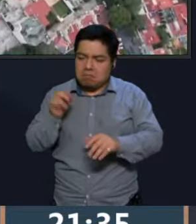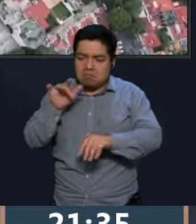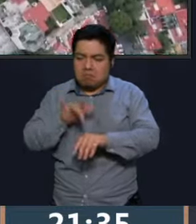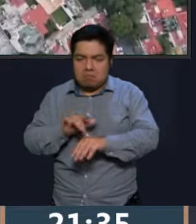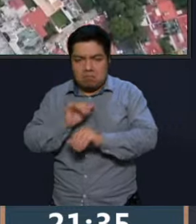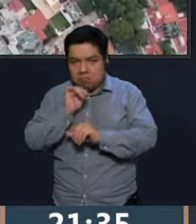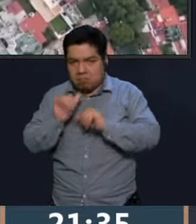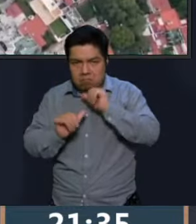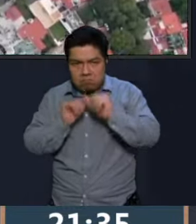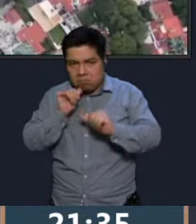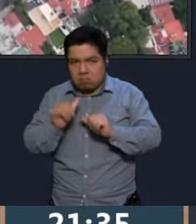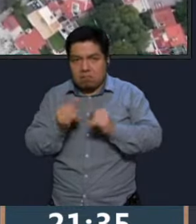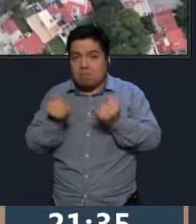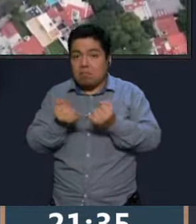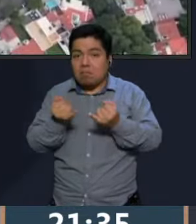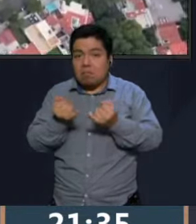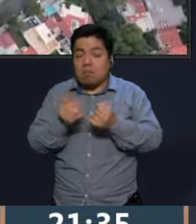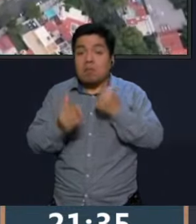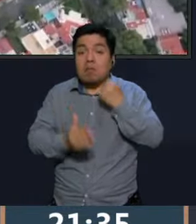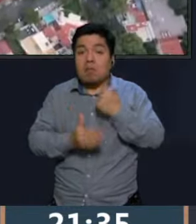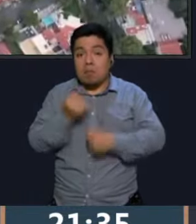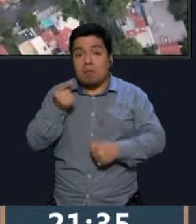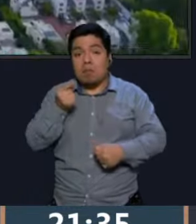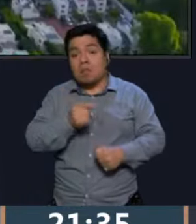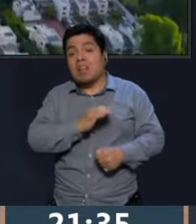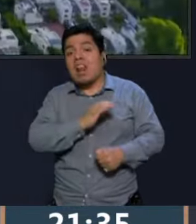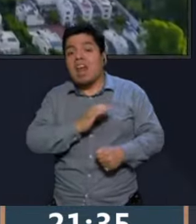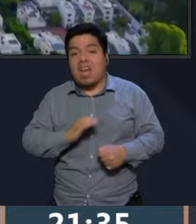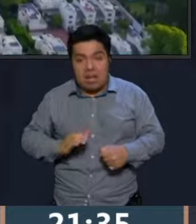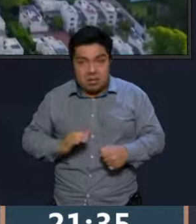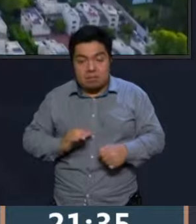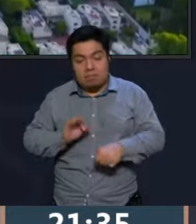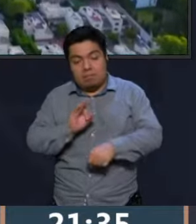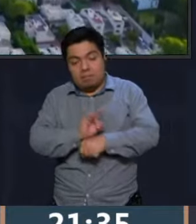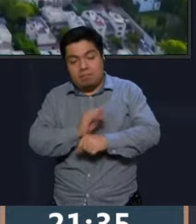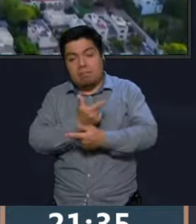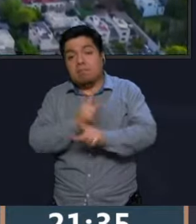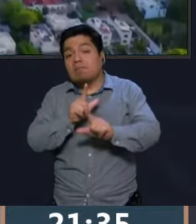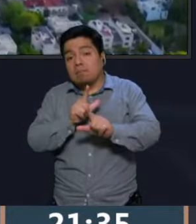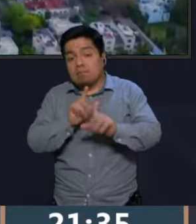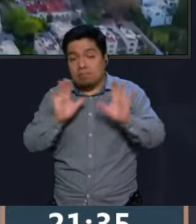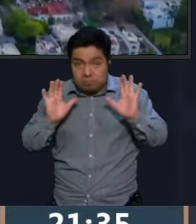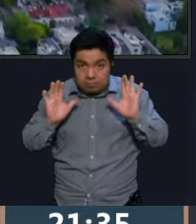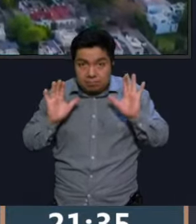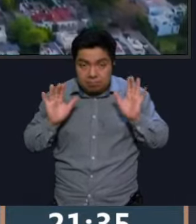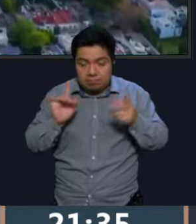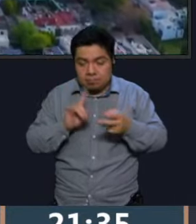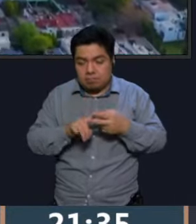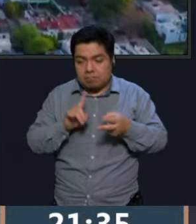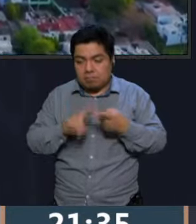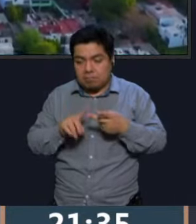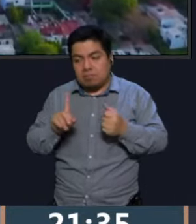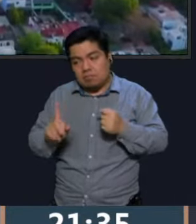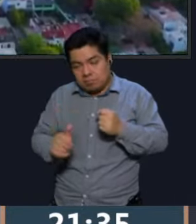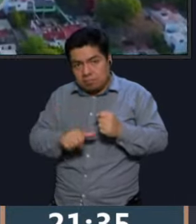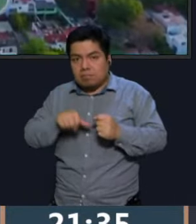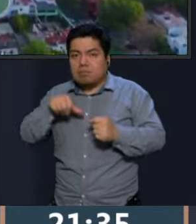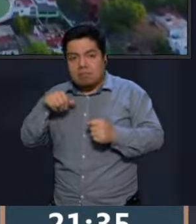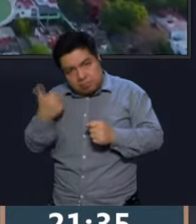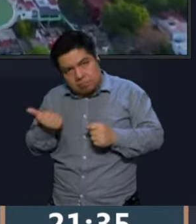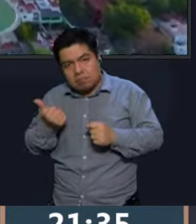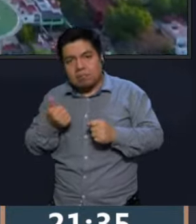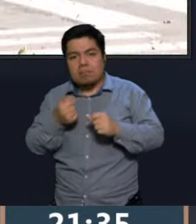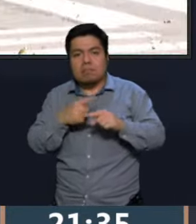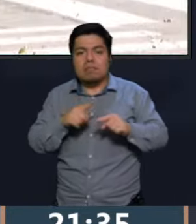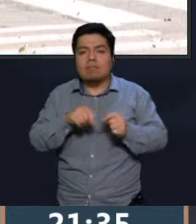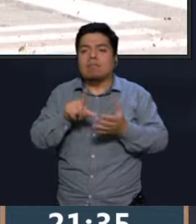también sus publicaciones que hizo, porque es la candidata está amparada por la libertad de expresión. Y después hubo otro bloque de publicaciones